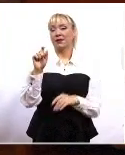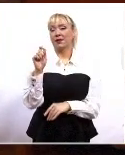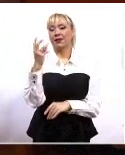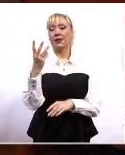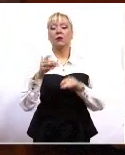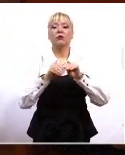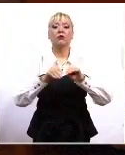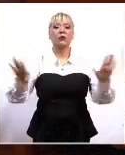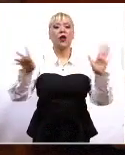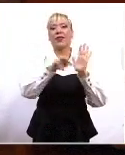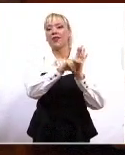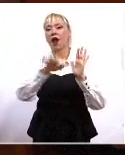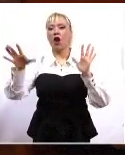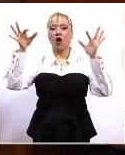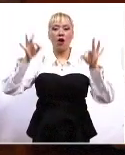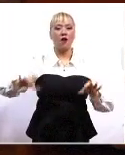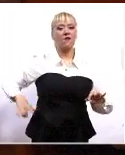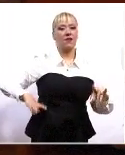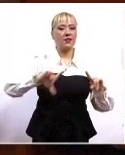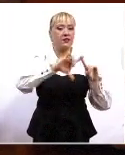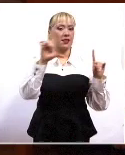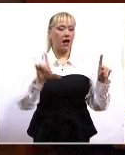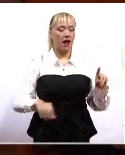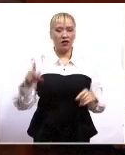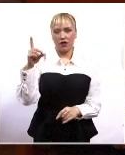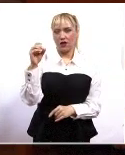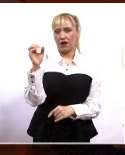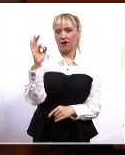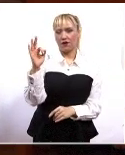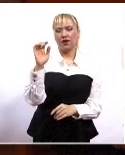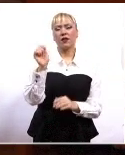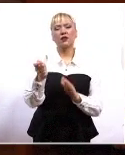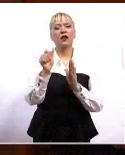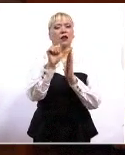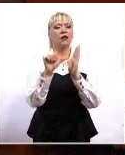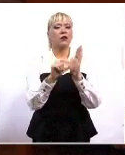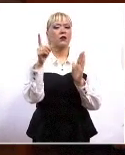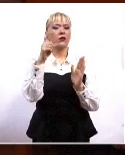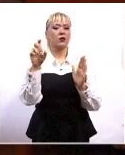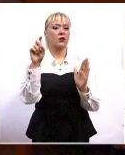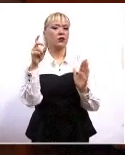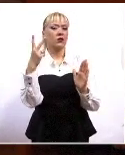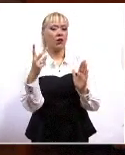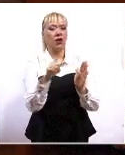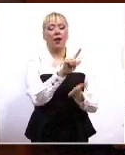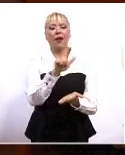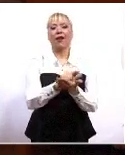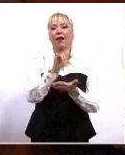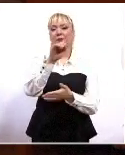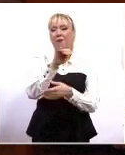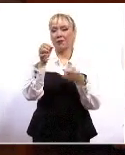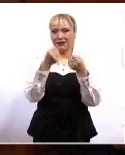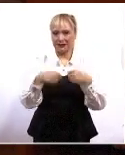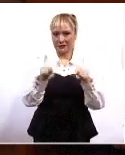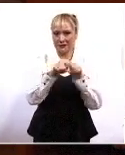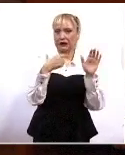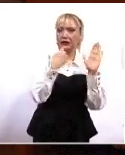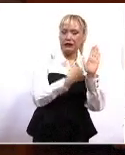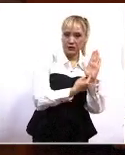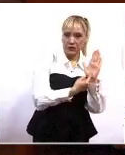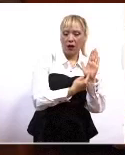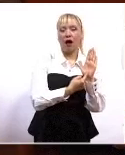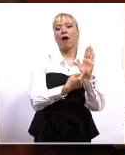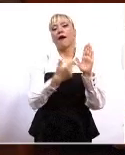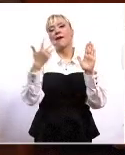Oficial el decreto por el que se derogó la fracción segunda del artículo 132 de la Ley del Seguro Social. En